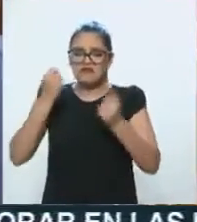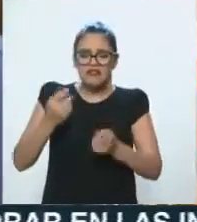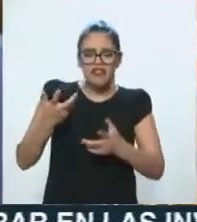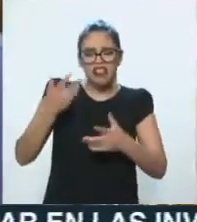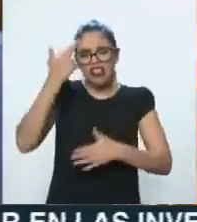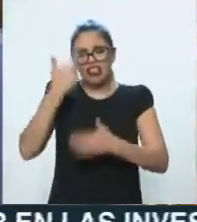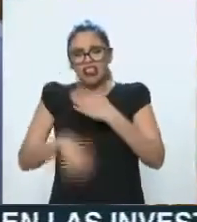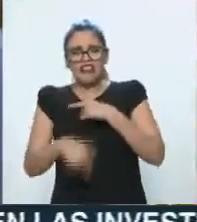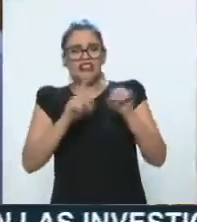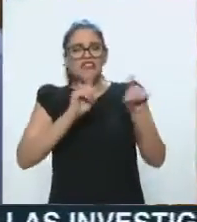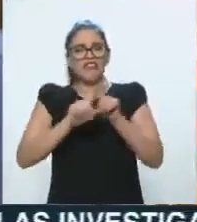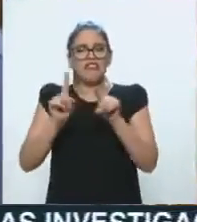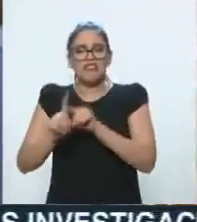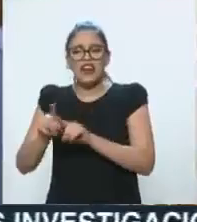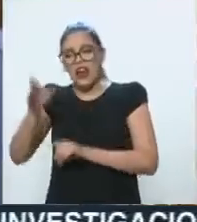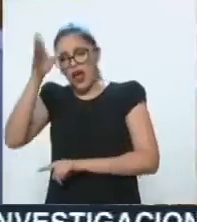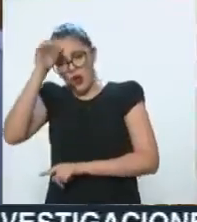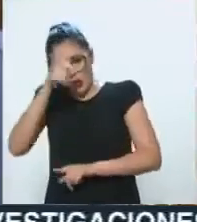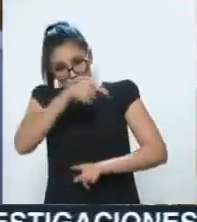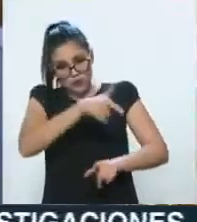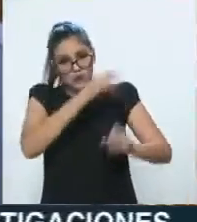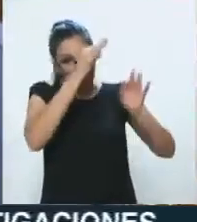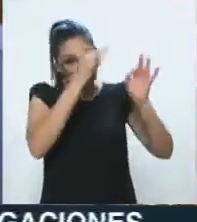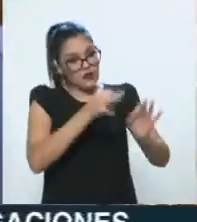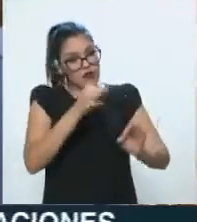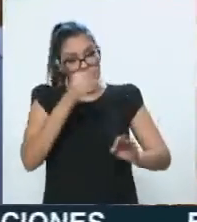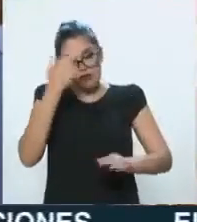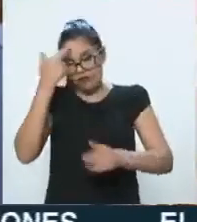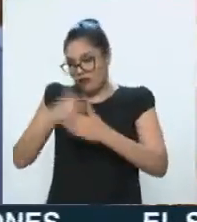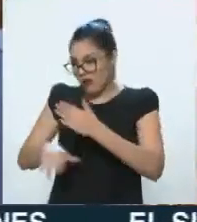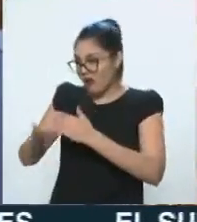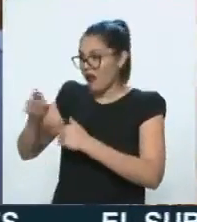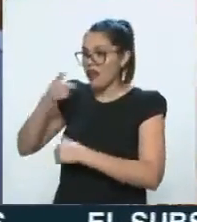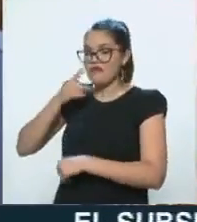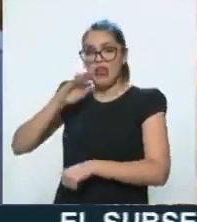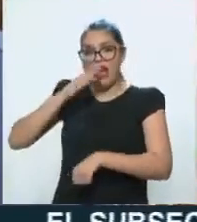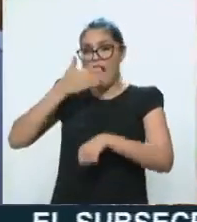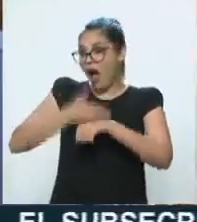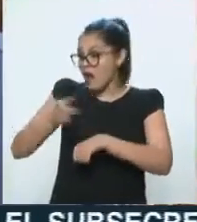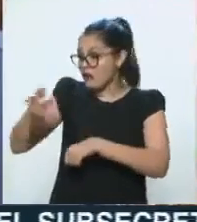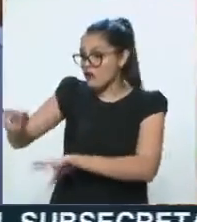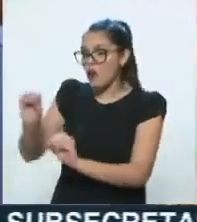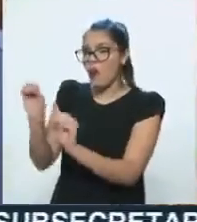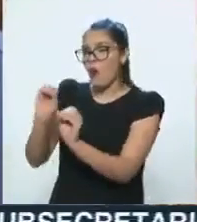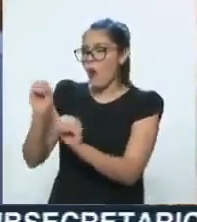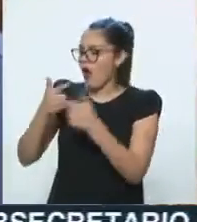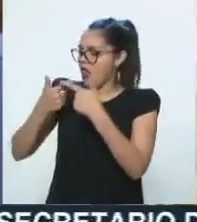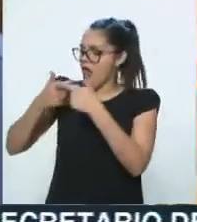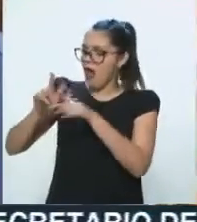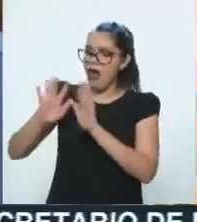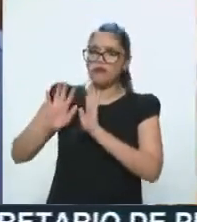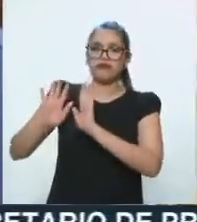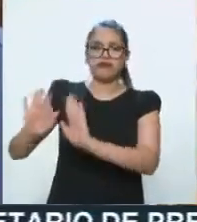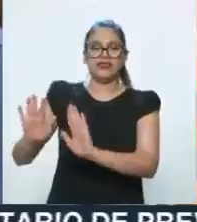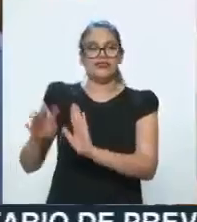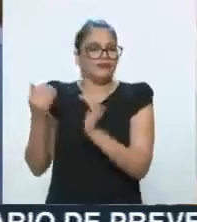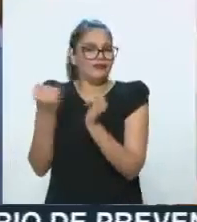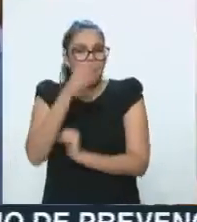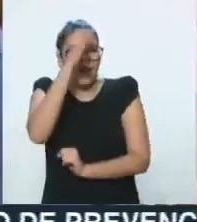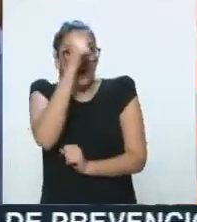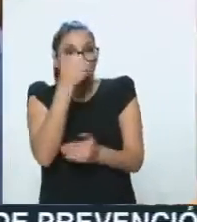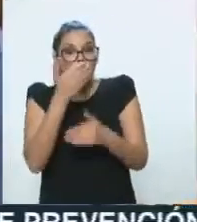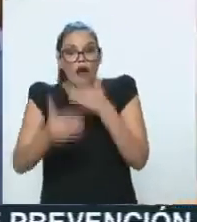partido en el gobierno había un pacto de impunidad para dejar pasar todos estos